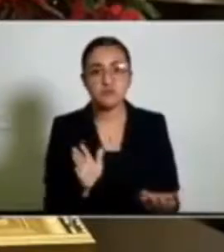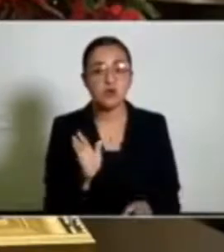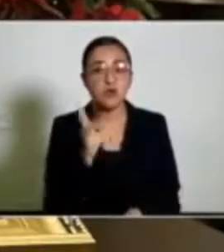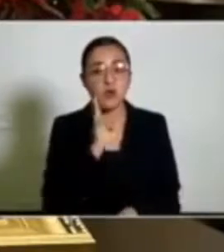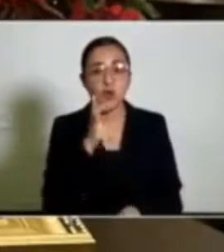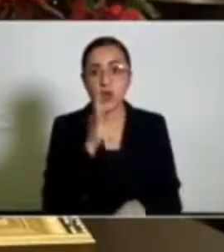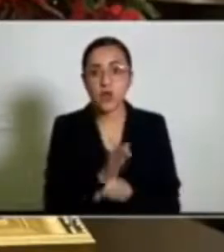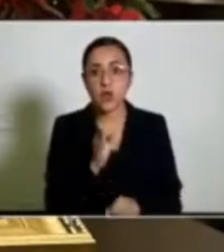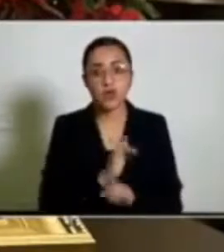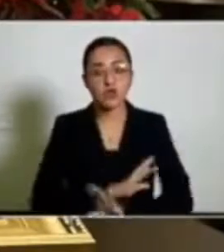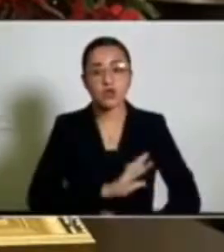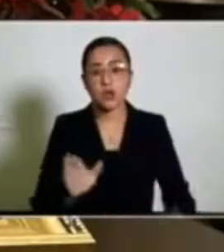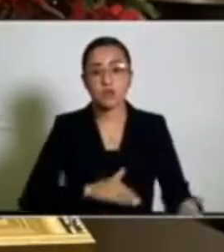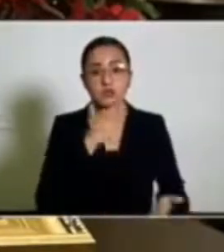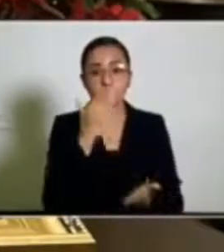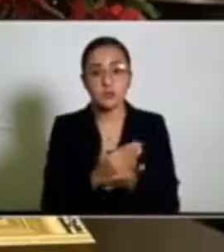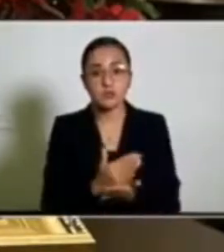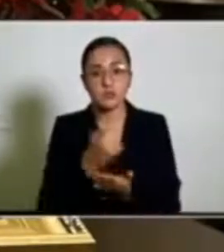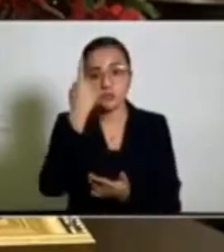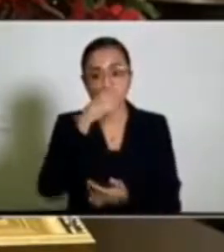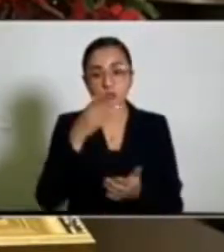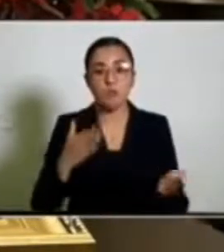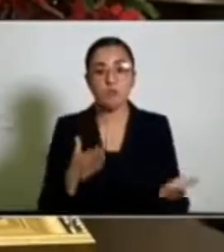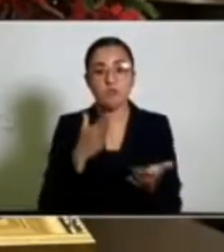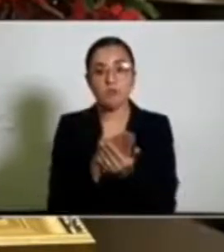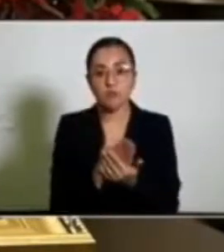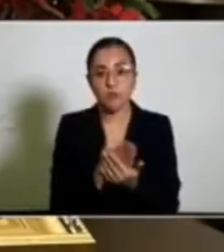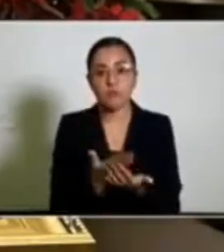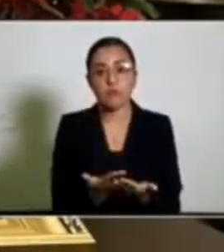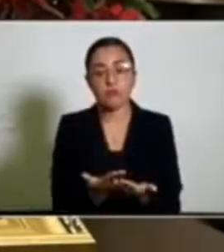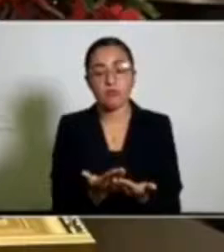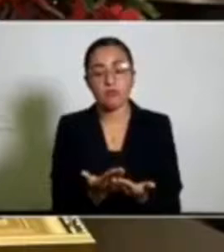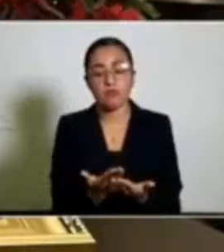se vence el plazo para impugnar